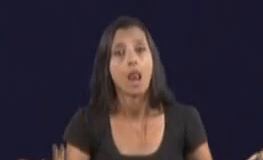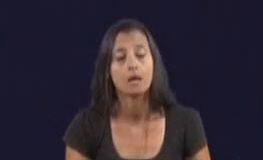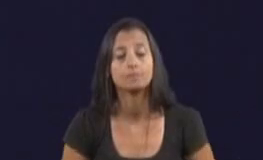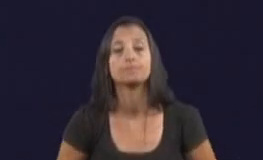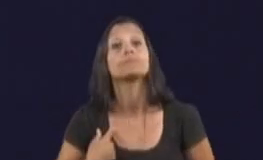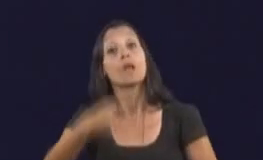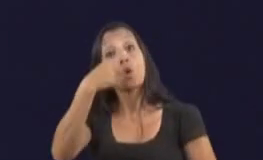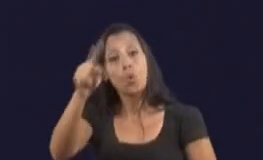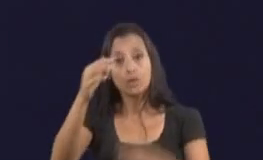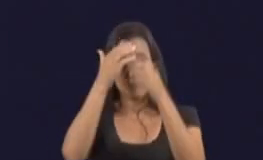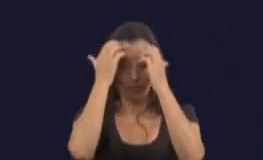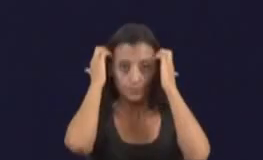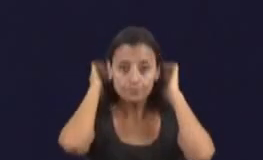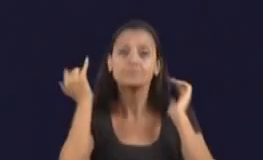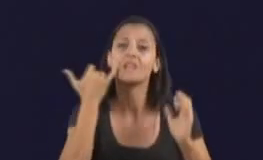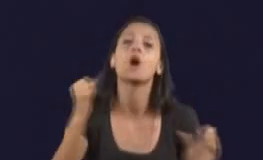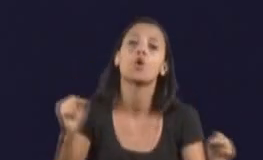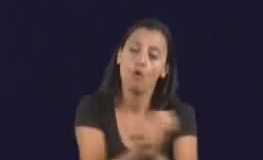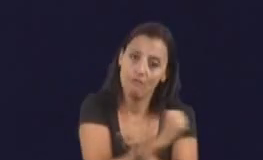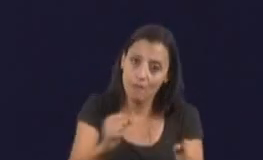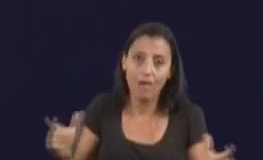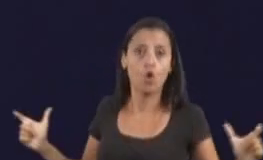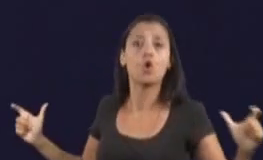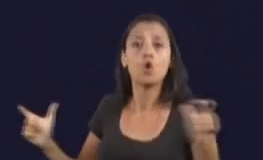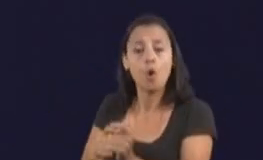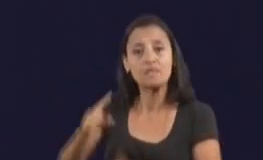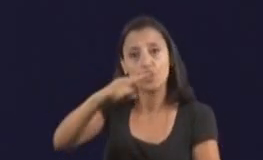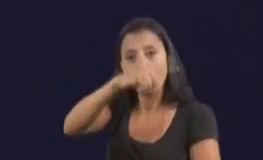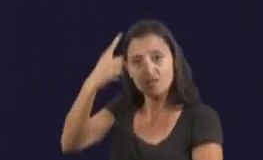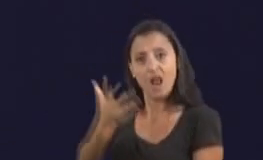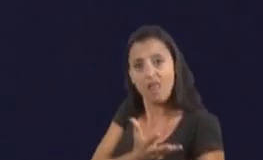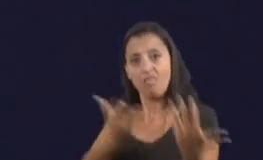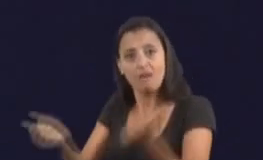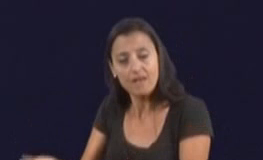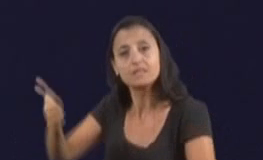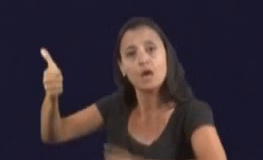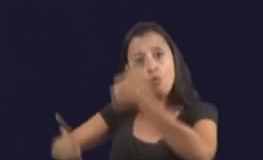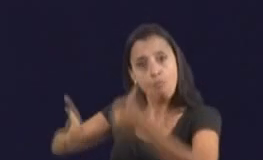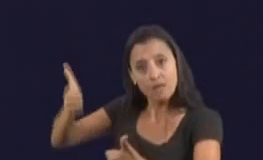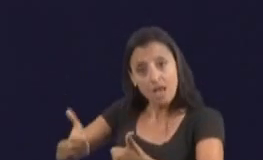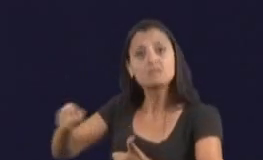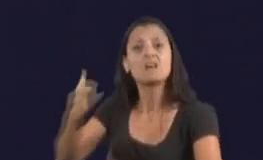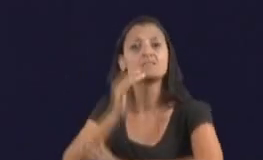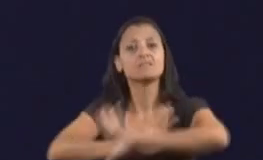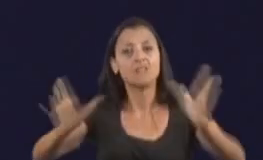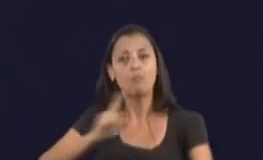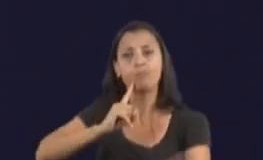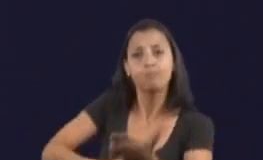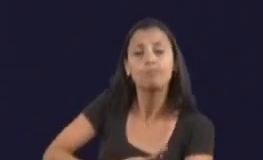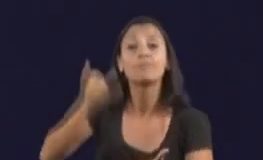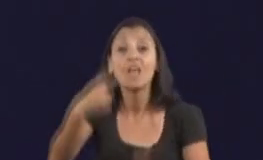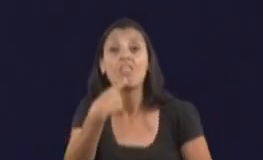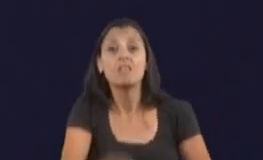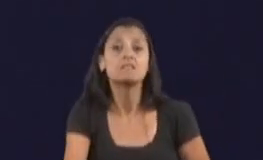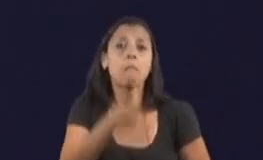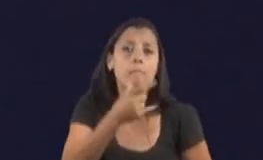Por último, confirmarles que la Comisión Nacional de Defensa de la Competencia imputó por presunta